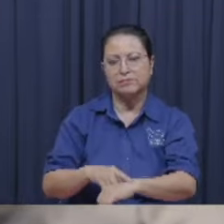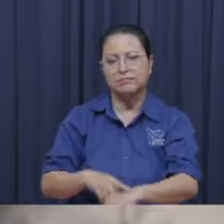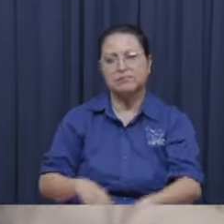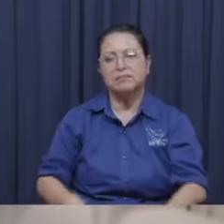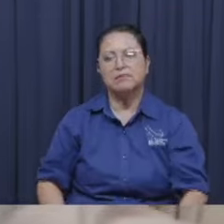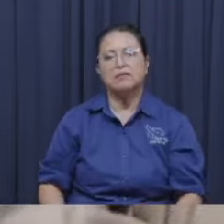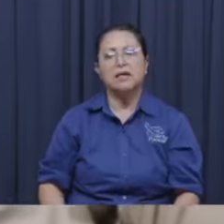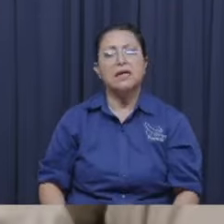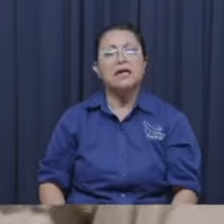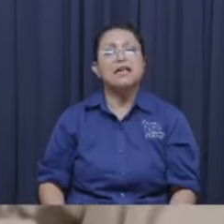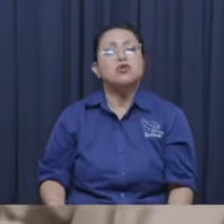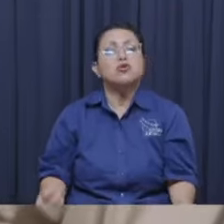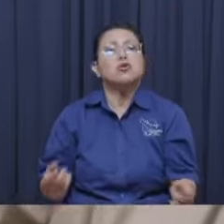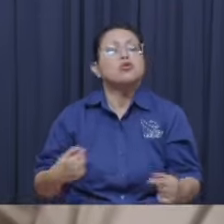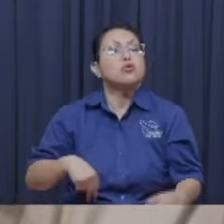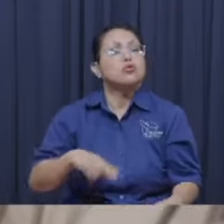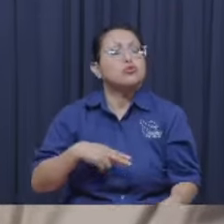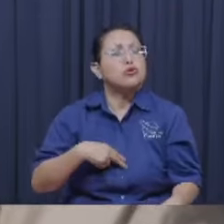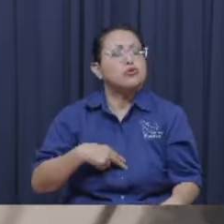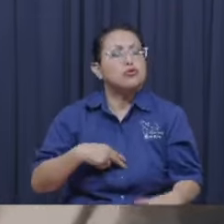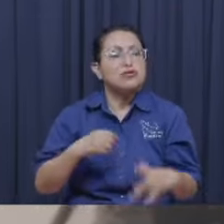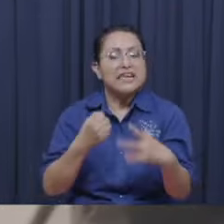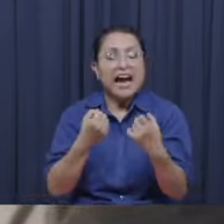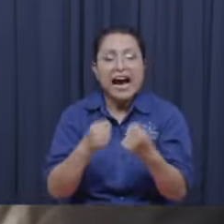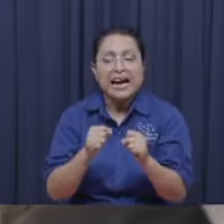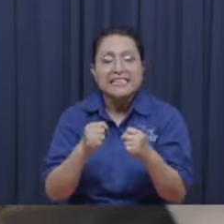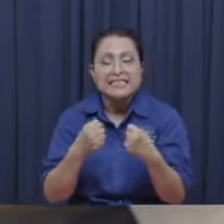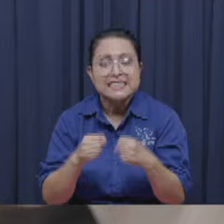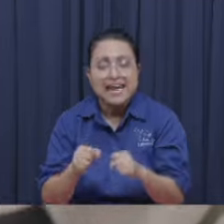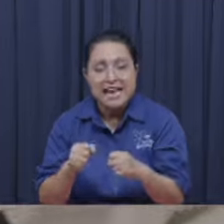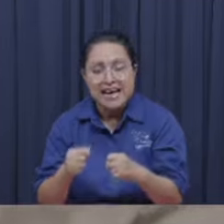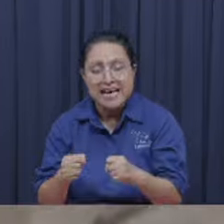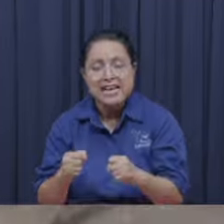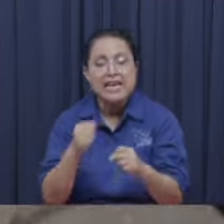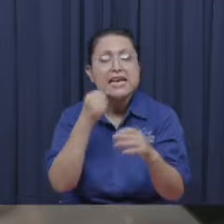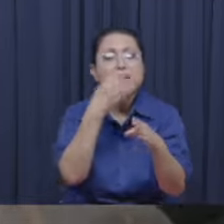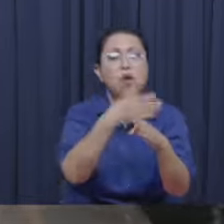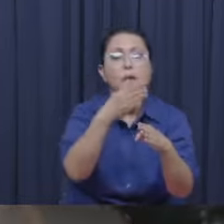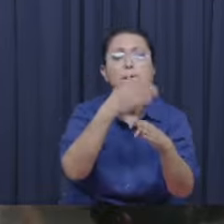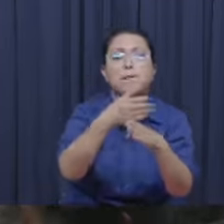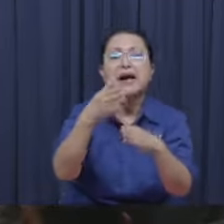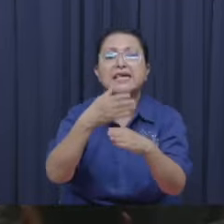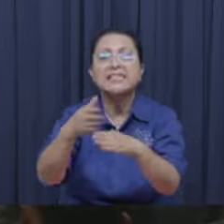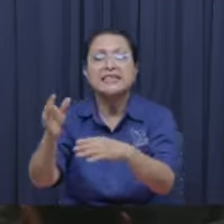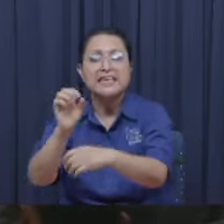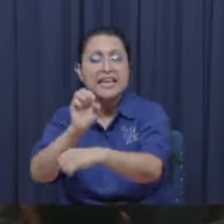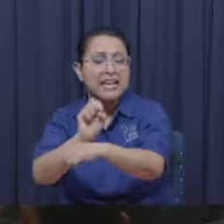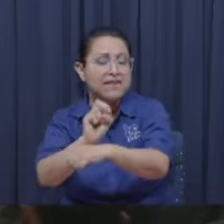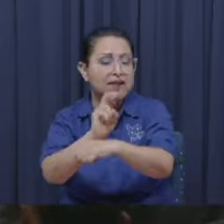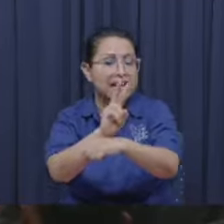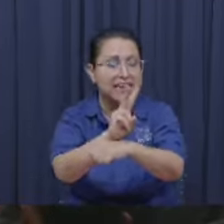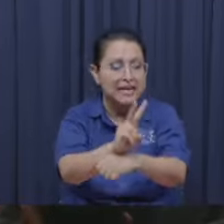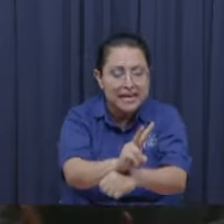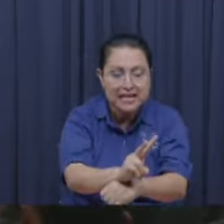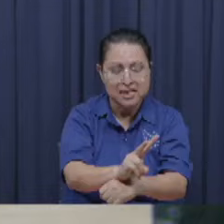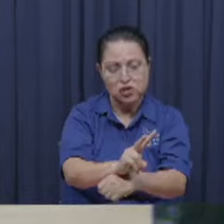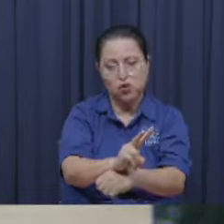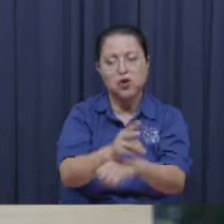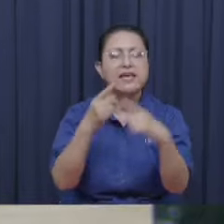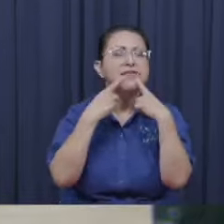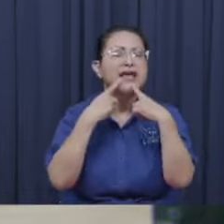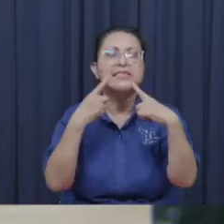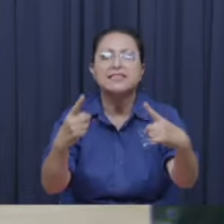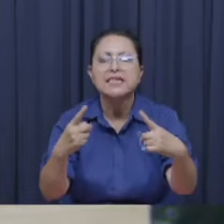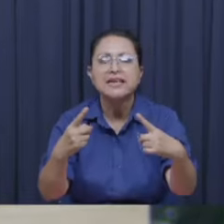algo, tiene que haber un avivamiento. Tenemos que predicar el evangelio, no para meterle miedo a la gente, sino para decirle a